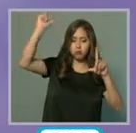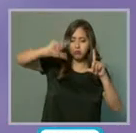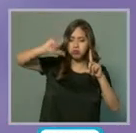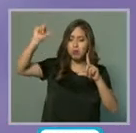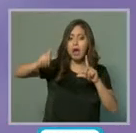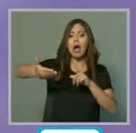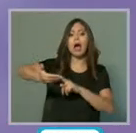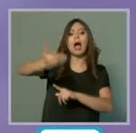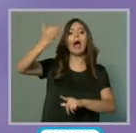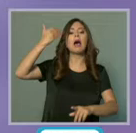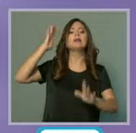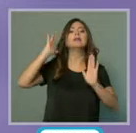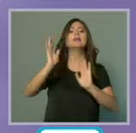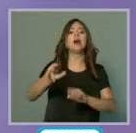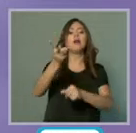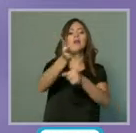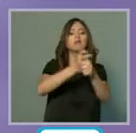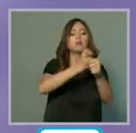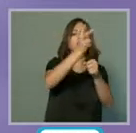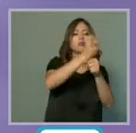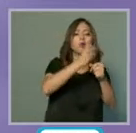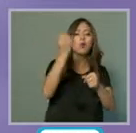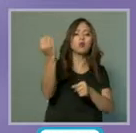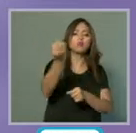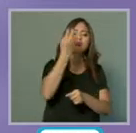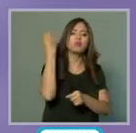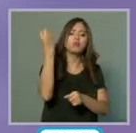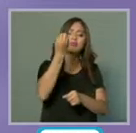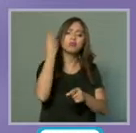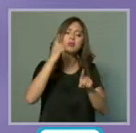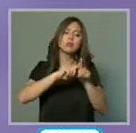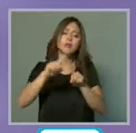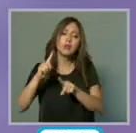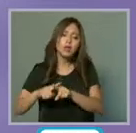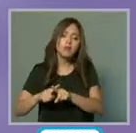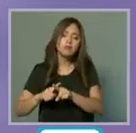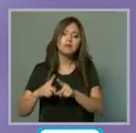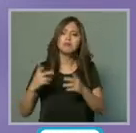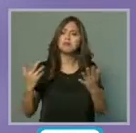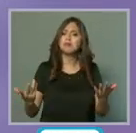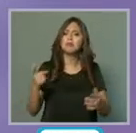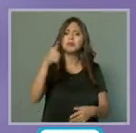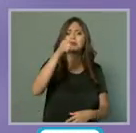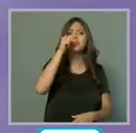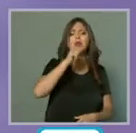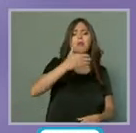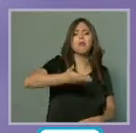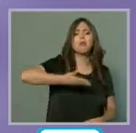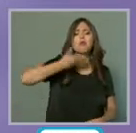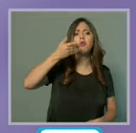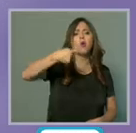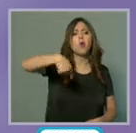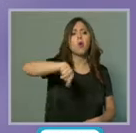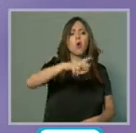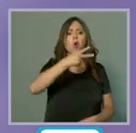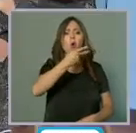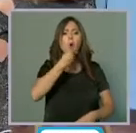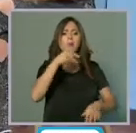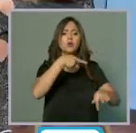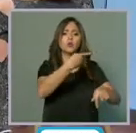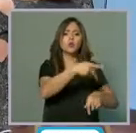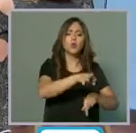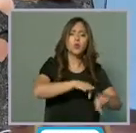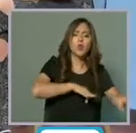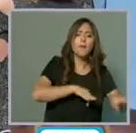muchos eventos, a muchos conversatorios, a muchos diálogos, pero realmente eran hombres los que hablaban de su trabajo, los que hablaban